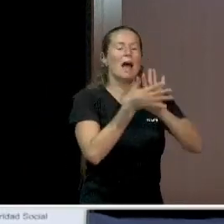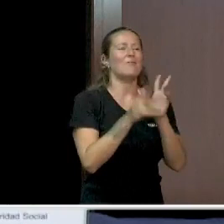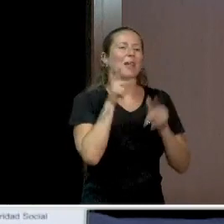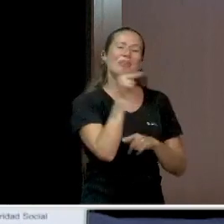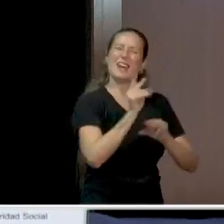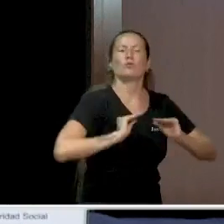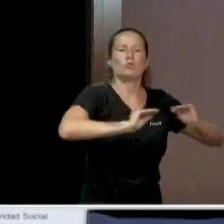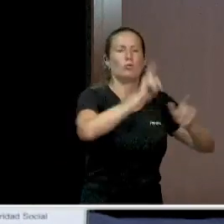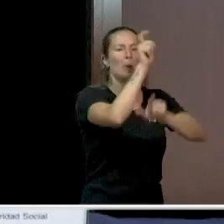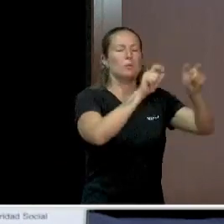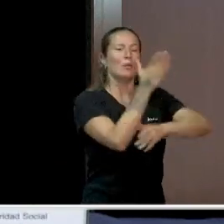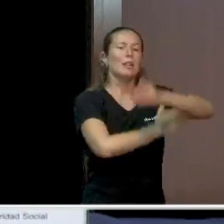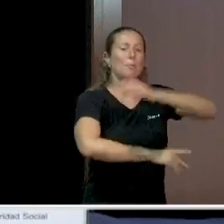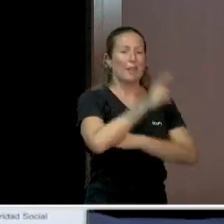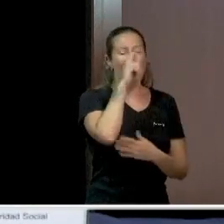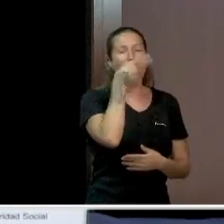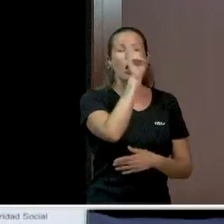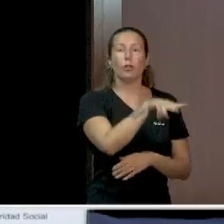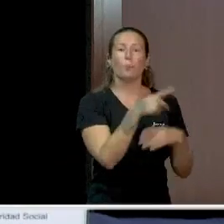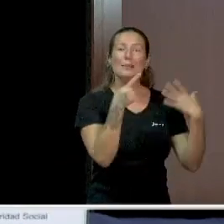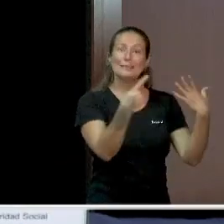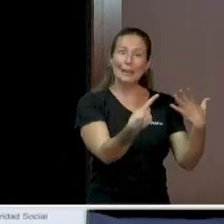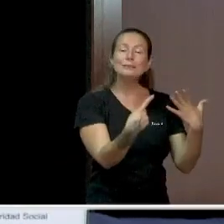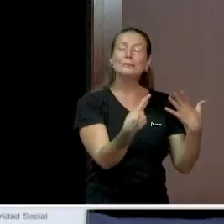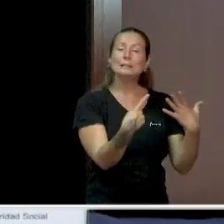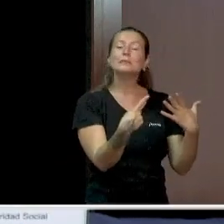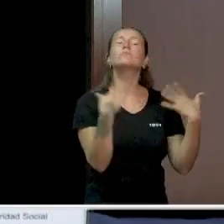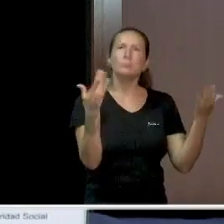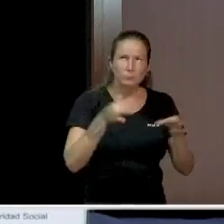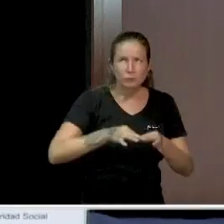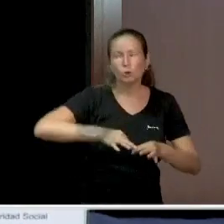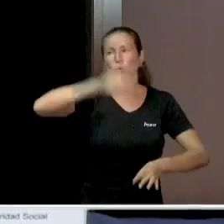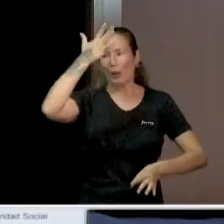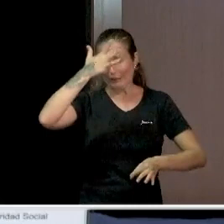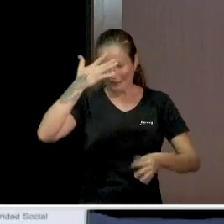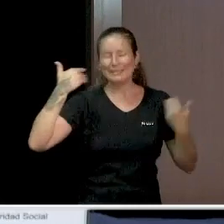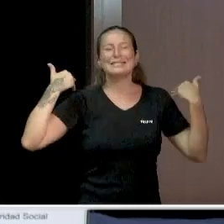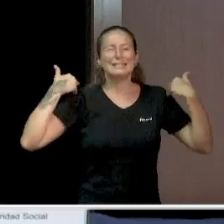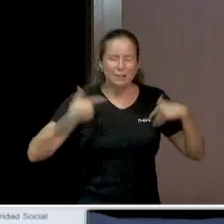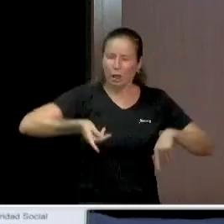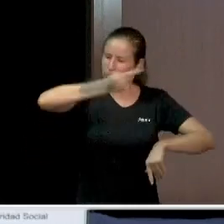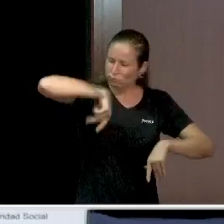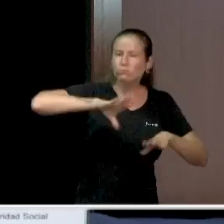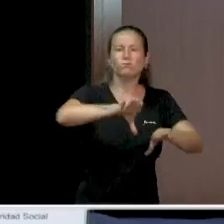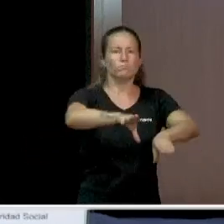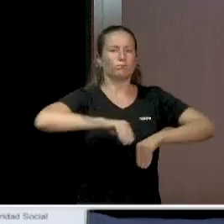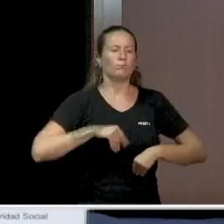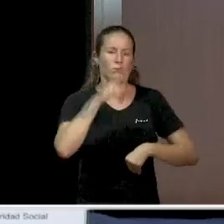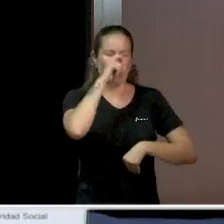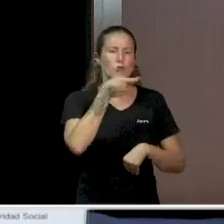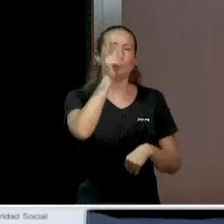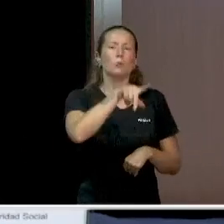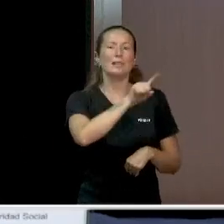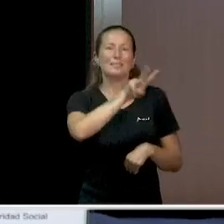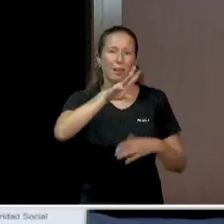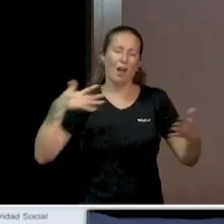con Discapacidad en el año 2006 y que, por fortuna, nosotros asumimos también desde el año 2013